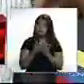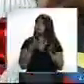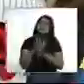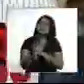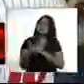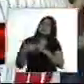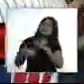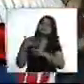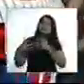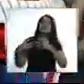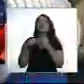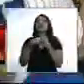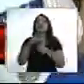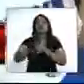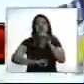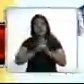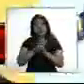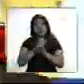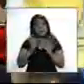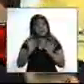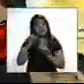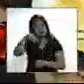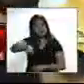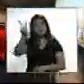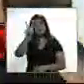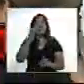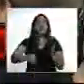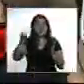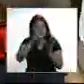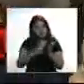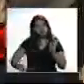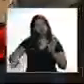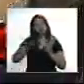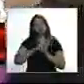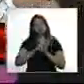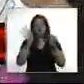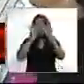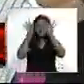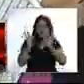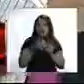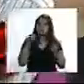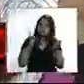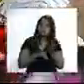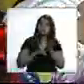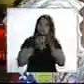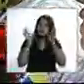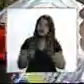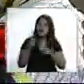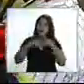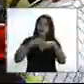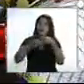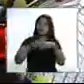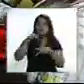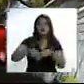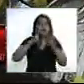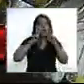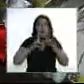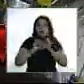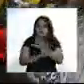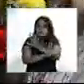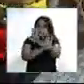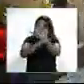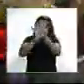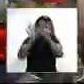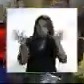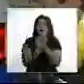el acompañamiento internacional, que en el caso venezolano nuevamente se repite como una forma más de garantizar que este es un proceso limpio, que es un proceso